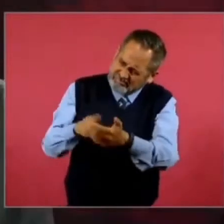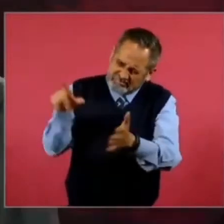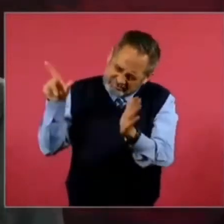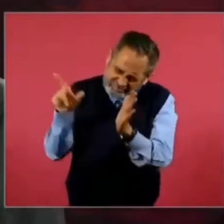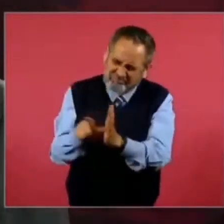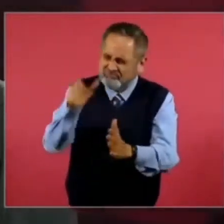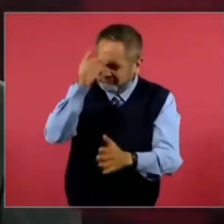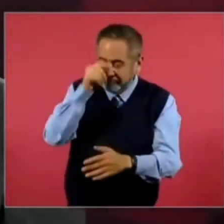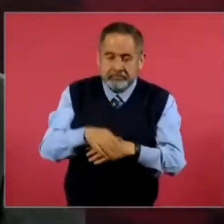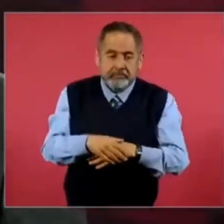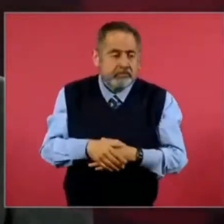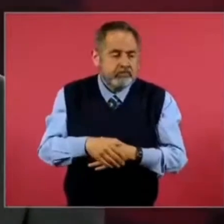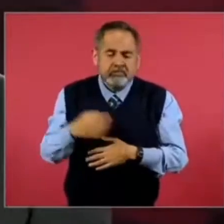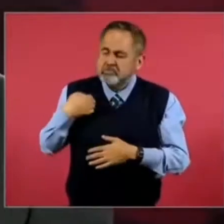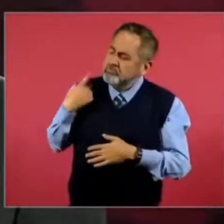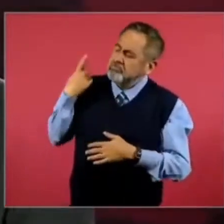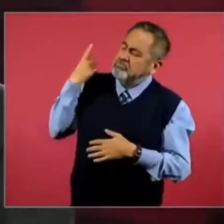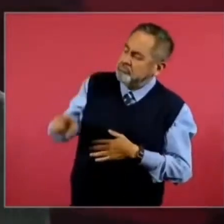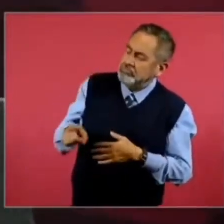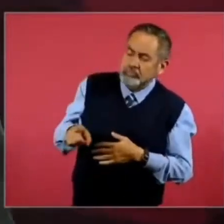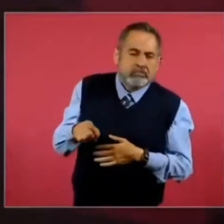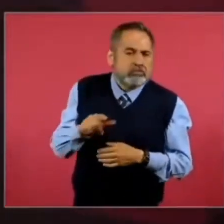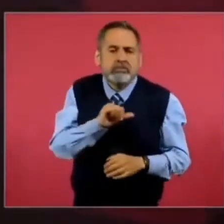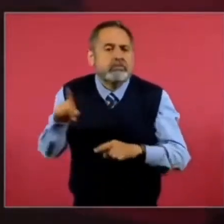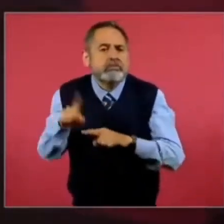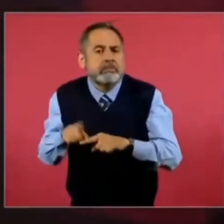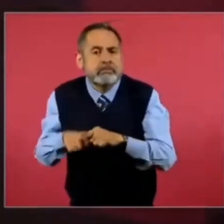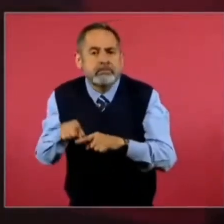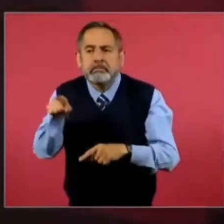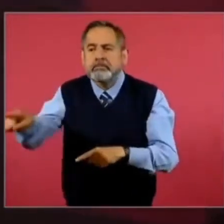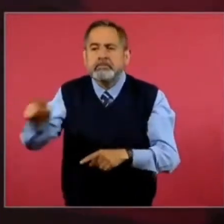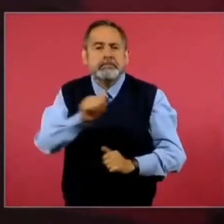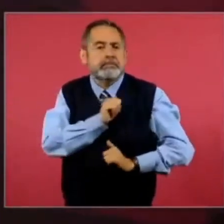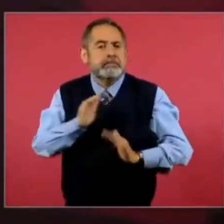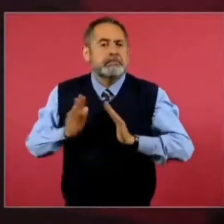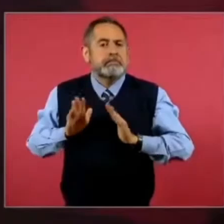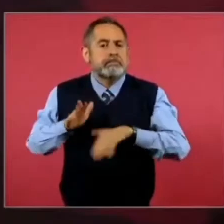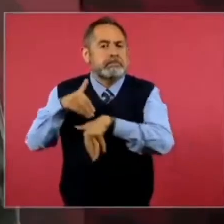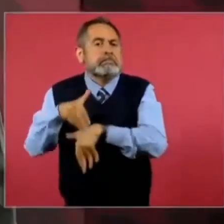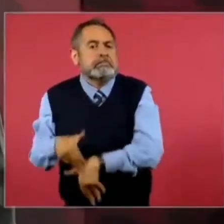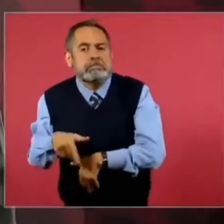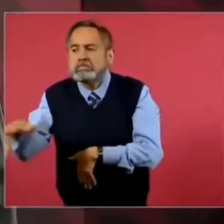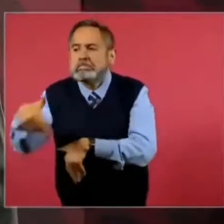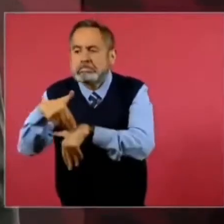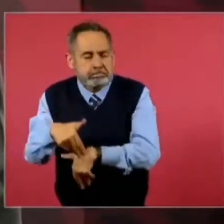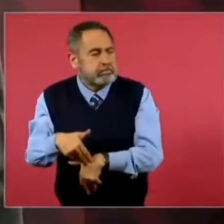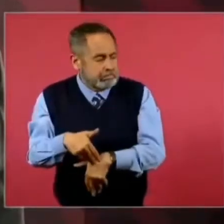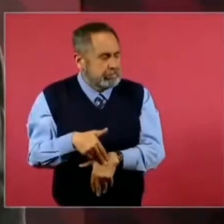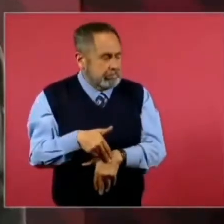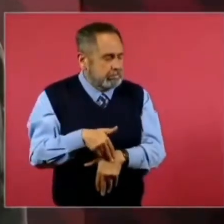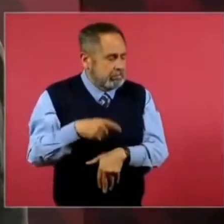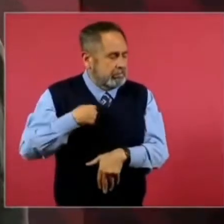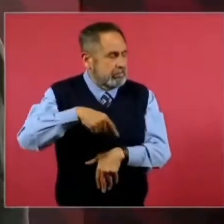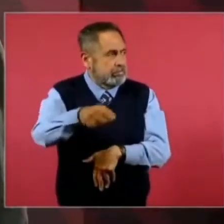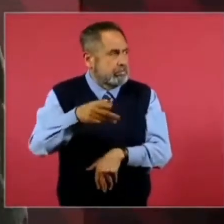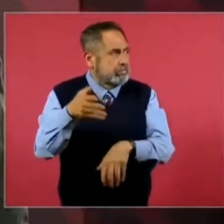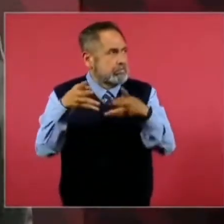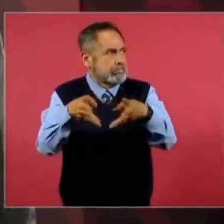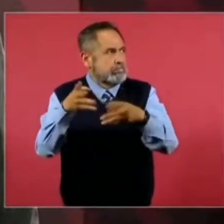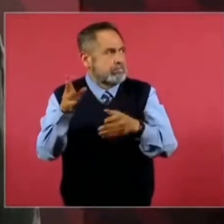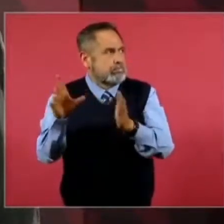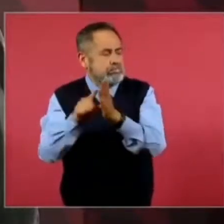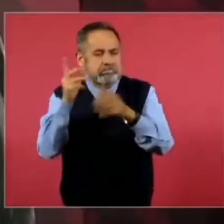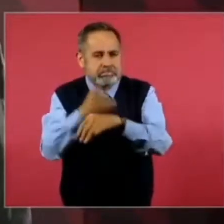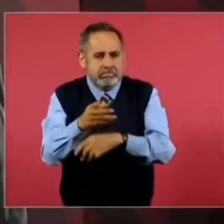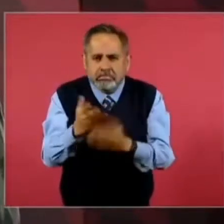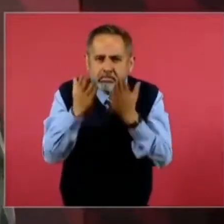y a quien manda a escarmentarlos es al ejército. sin ninguna